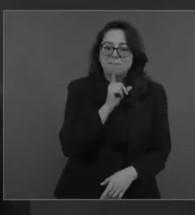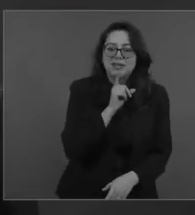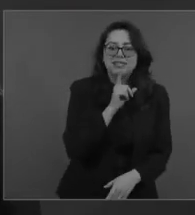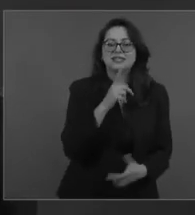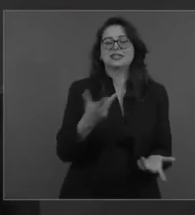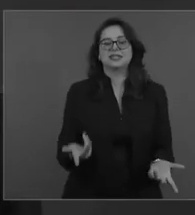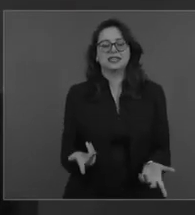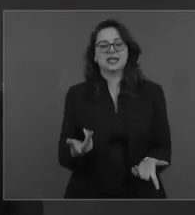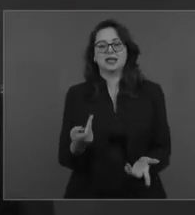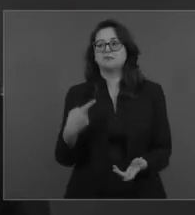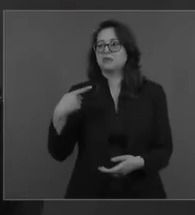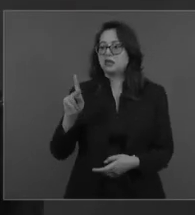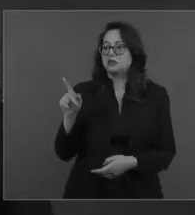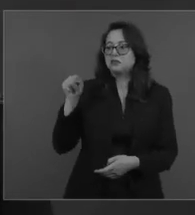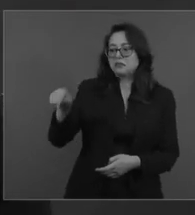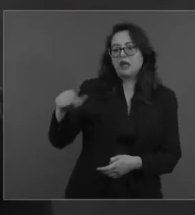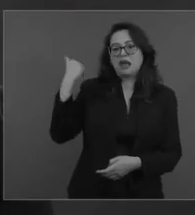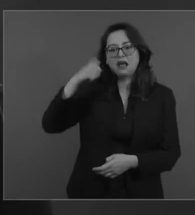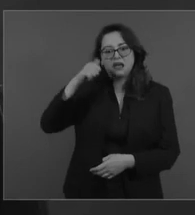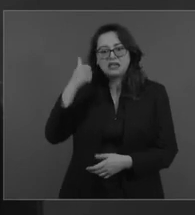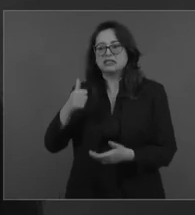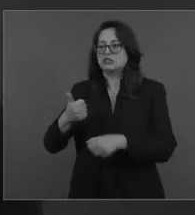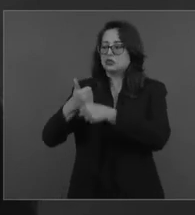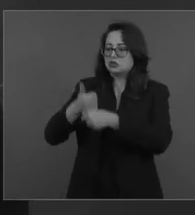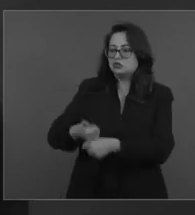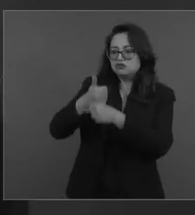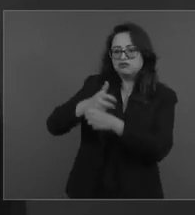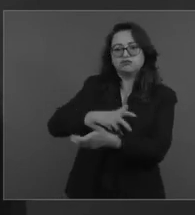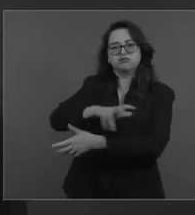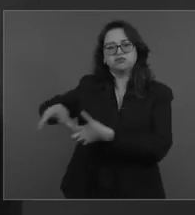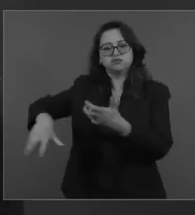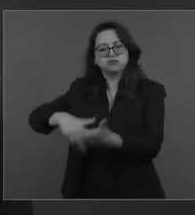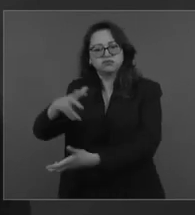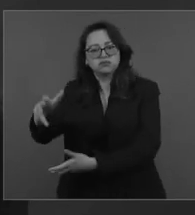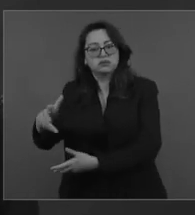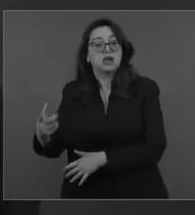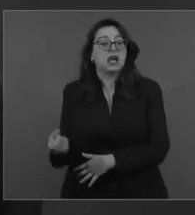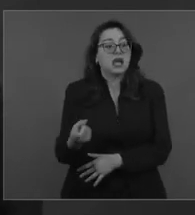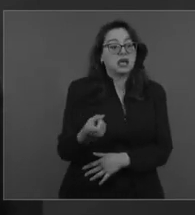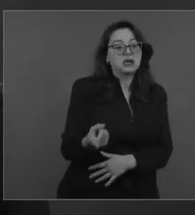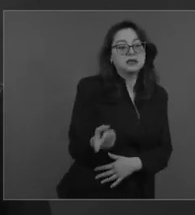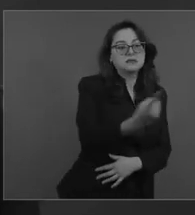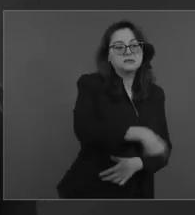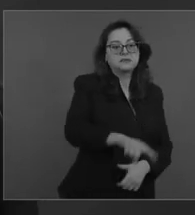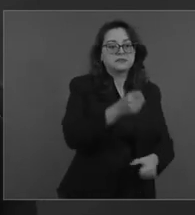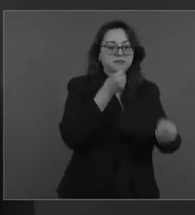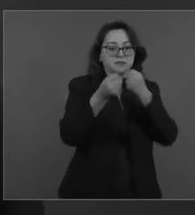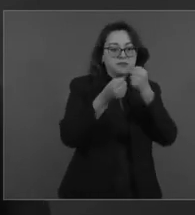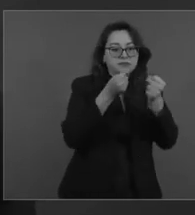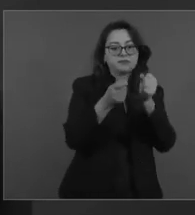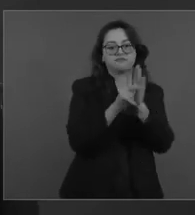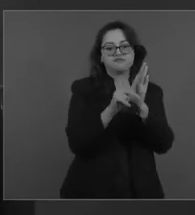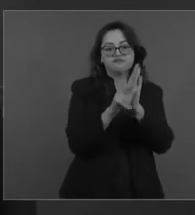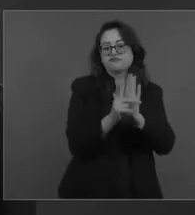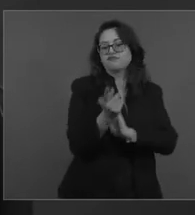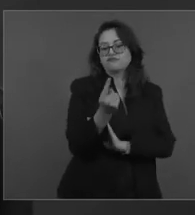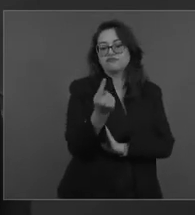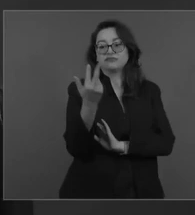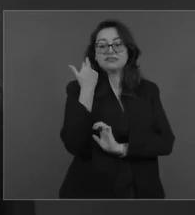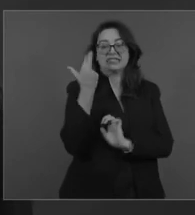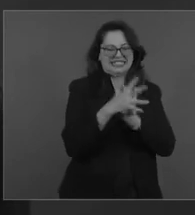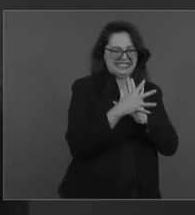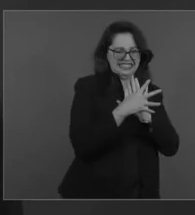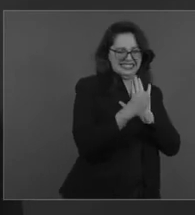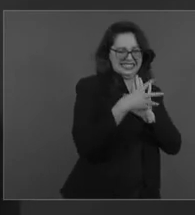actores políticos, opinadores y medios de comunicación organizaron otro nado sincronizado para pregonar al unísono que